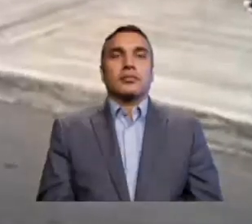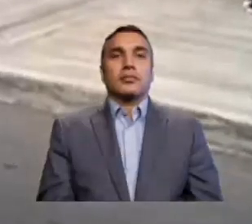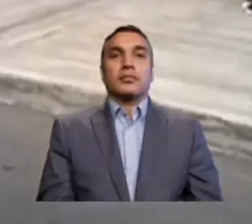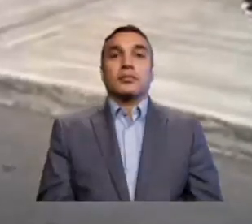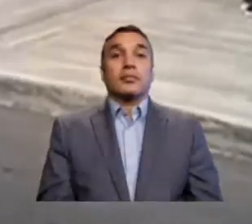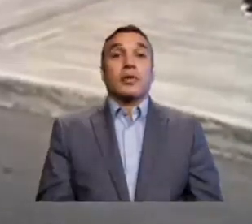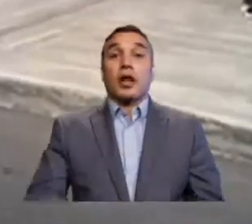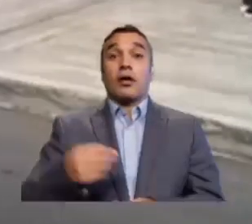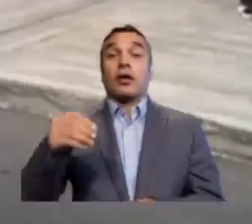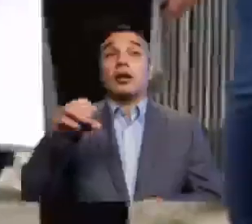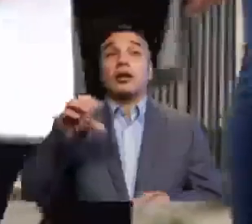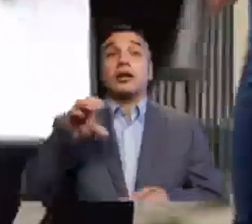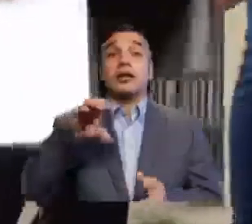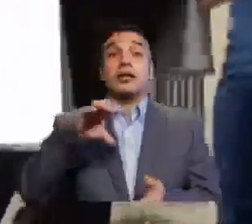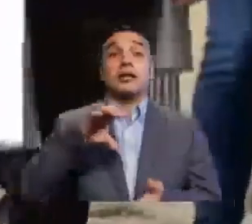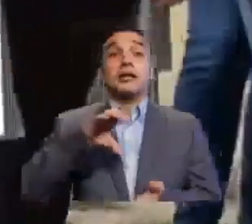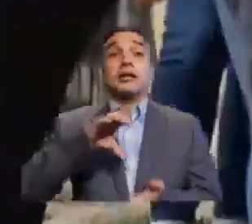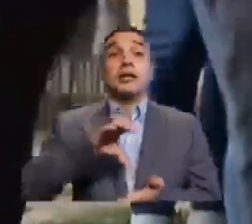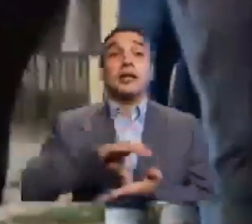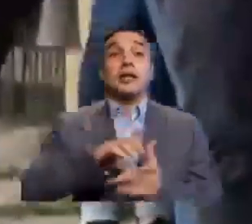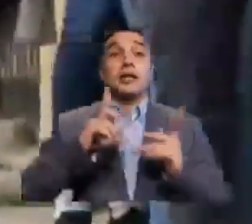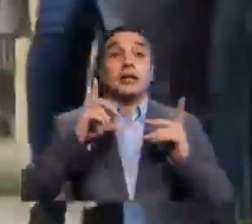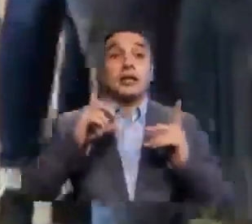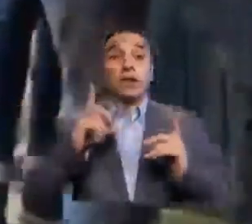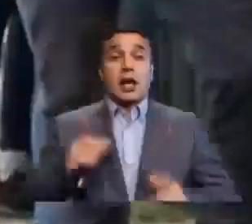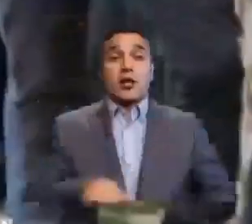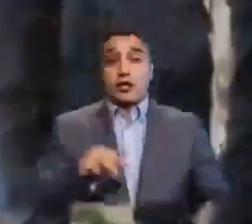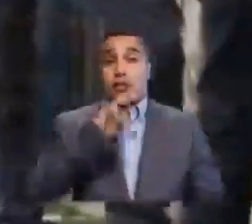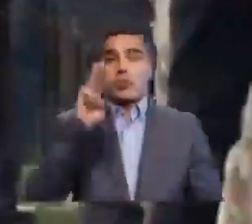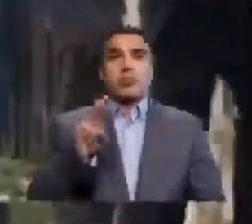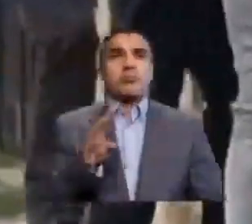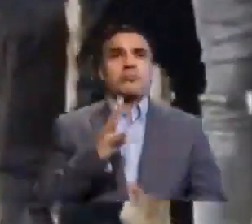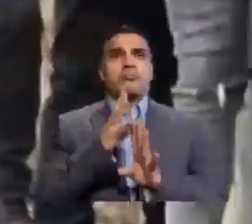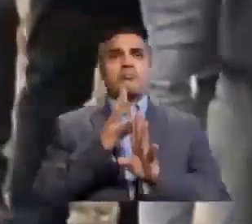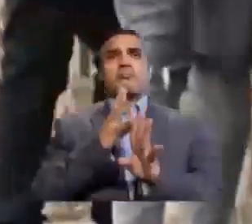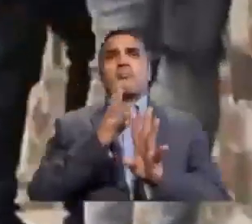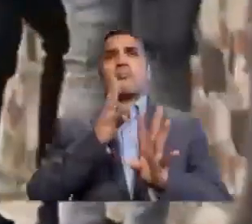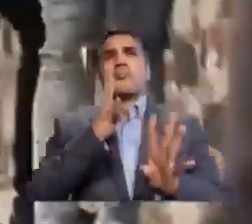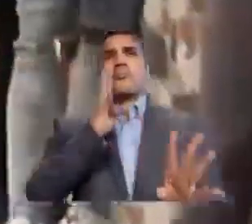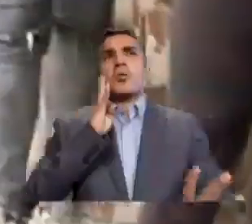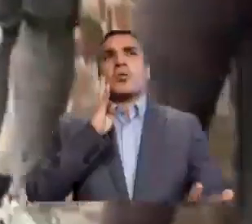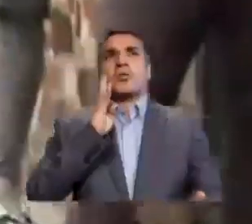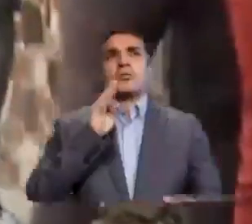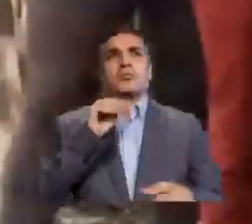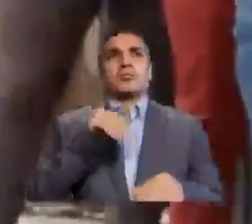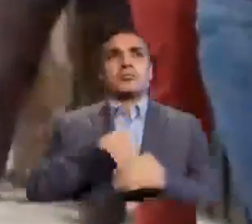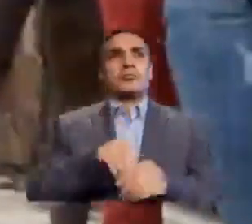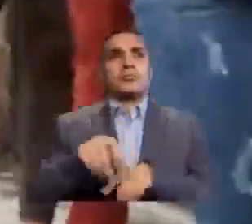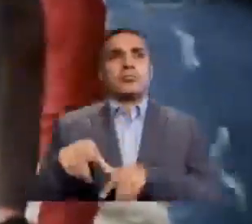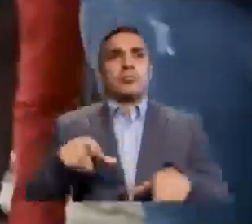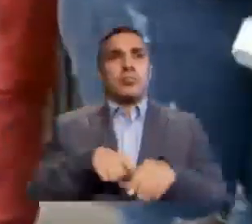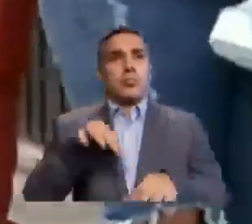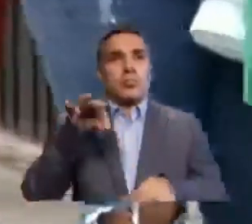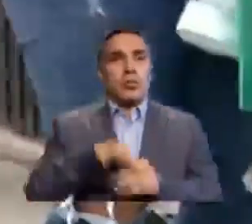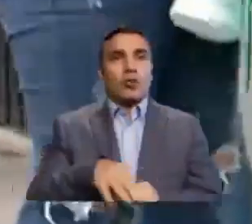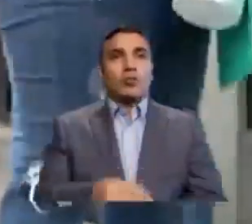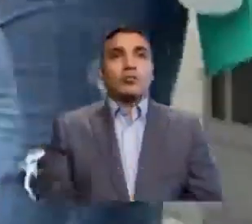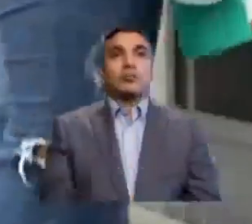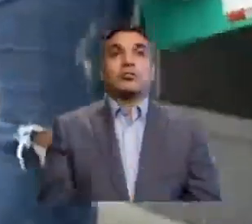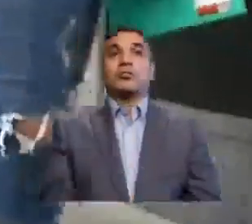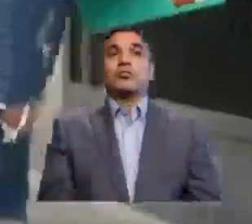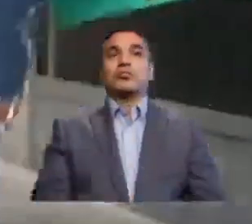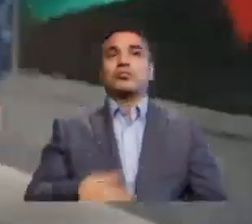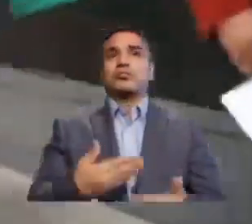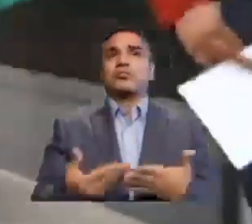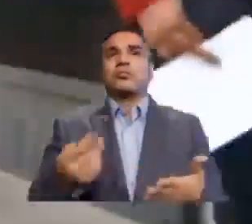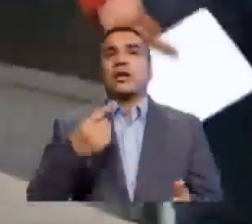A las afueras del Centro de Salud de Las Casas, en el norte de Quito, se formó una larga fila de los miembros de las juntas receptoras del voto que acudieron